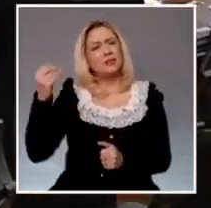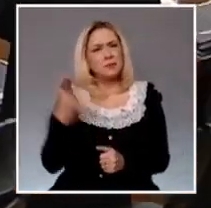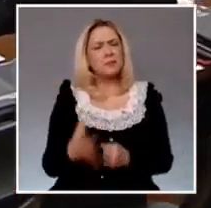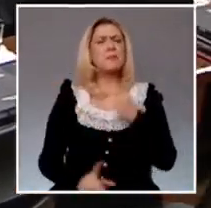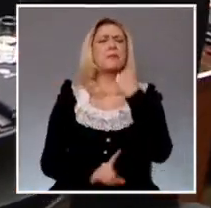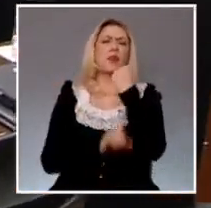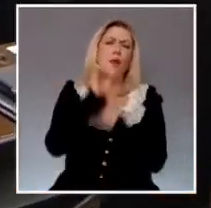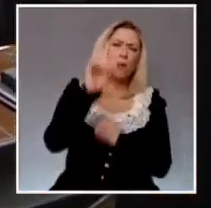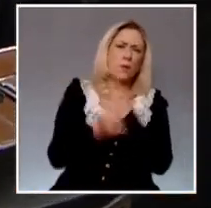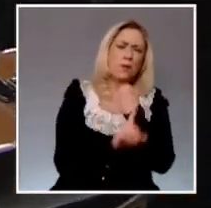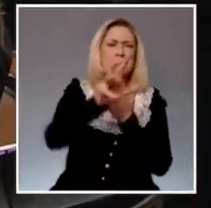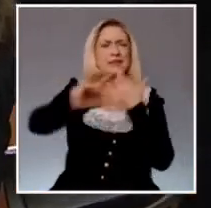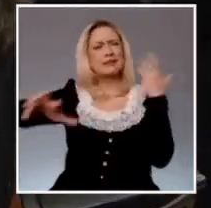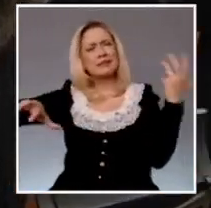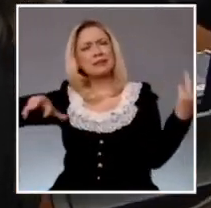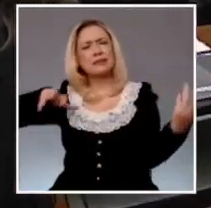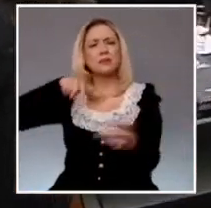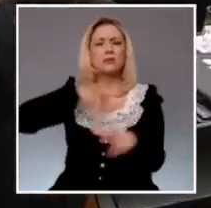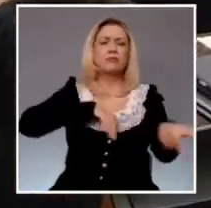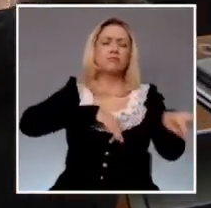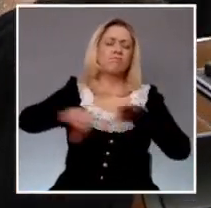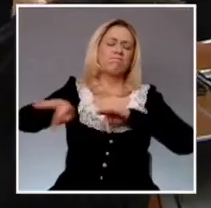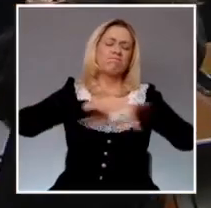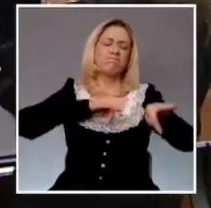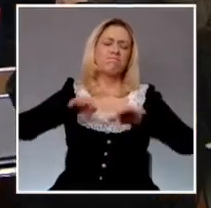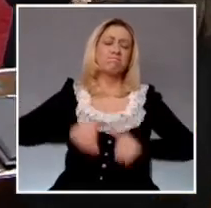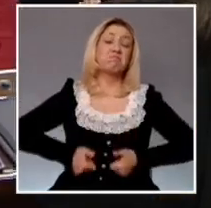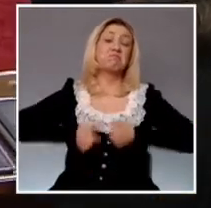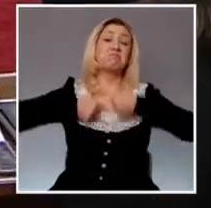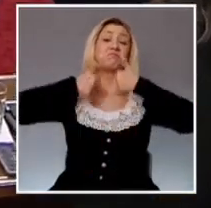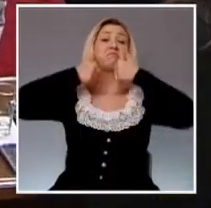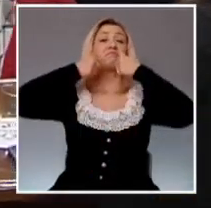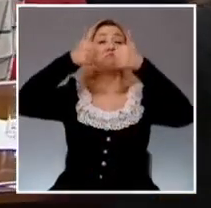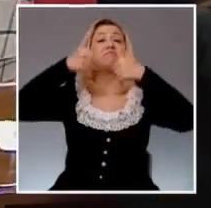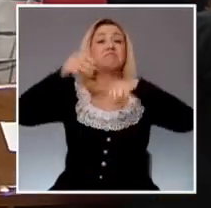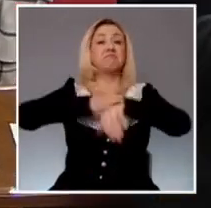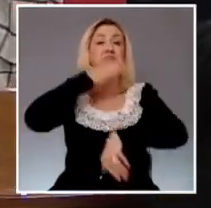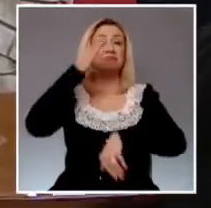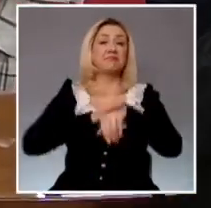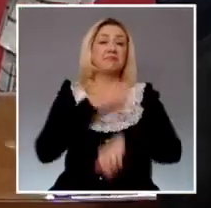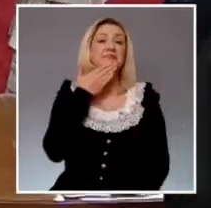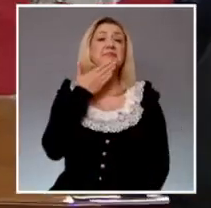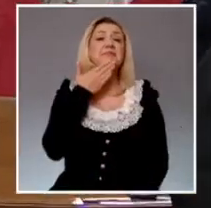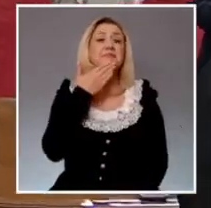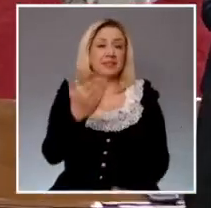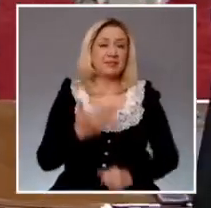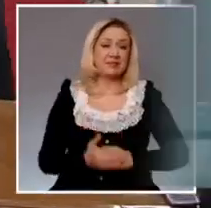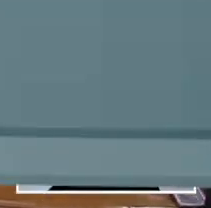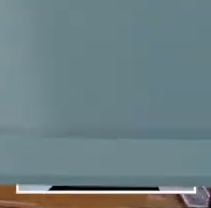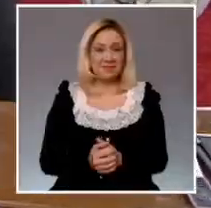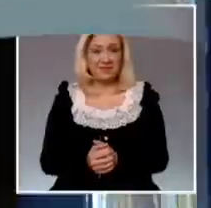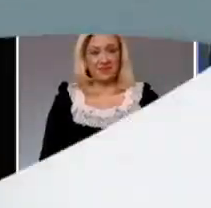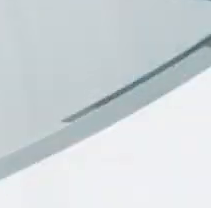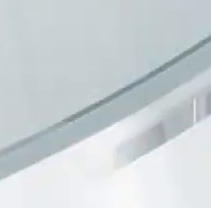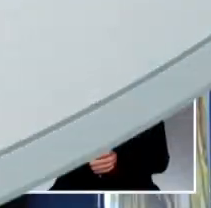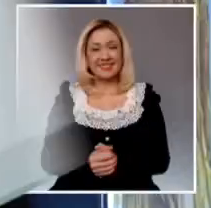Poder Judicial fue sobresaliente. Para el canal del Poder Judicial de la Federación, Laura Murillo.